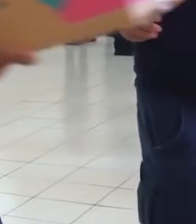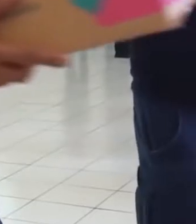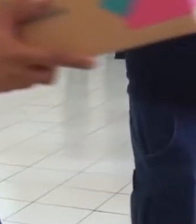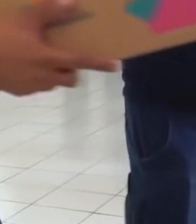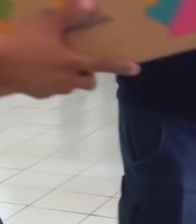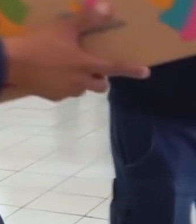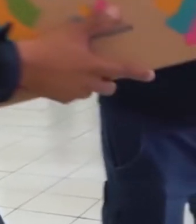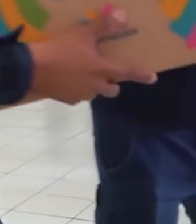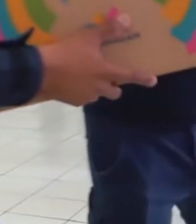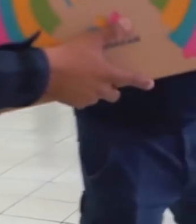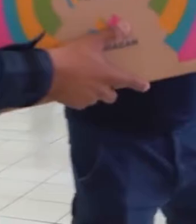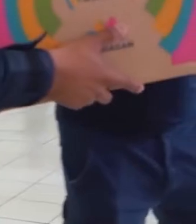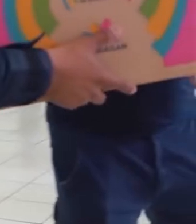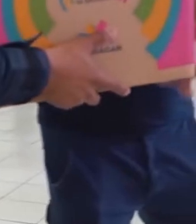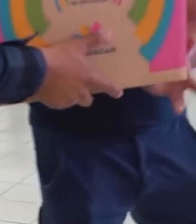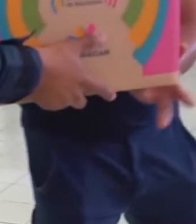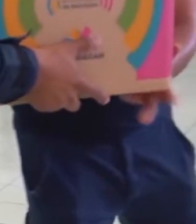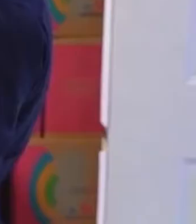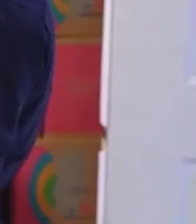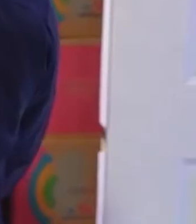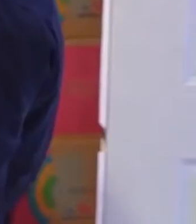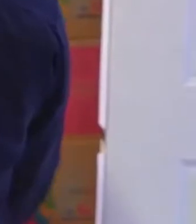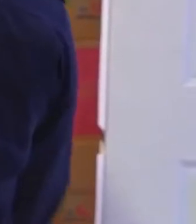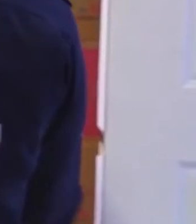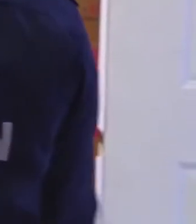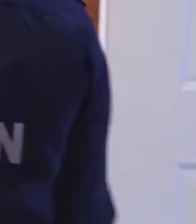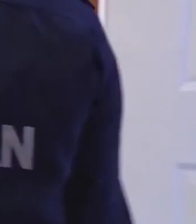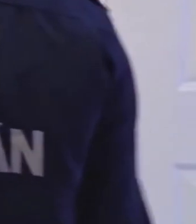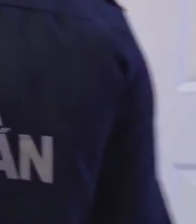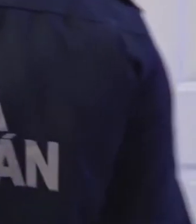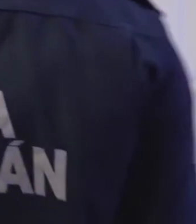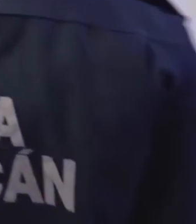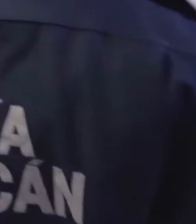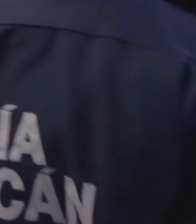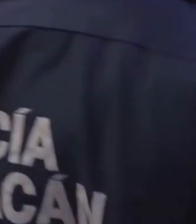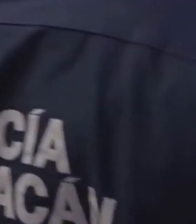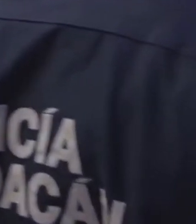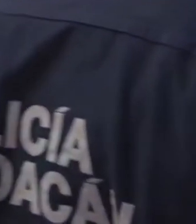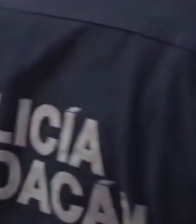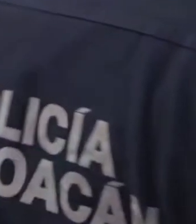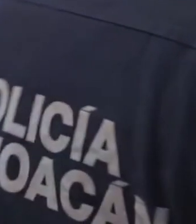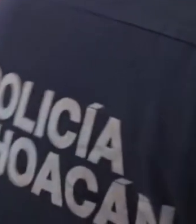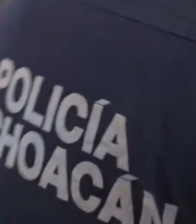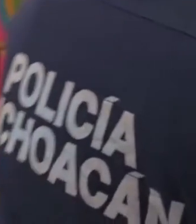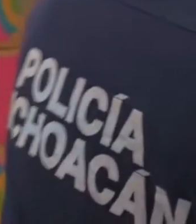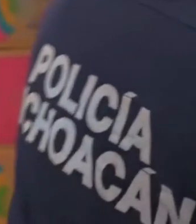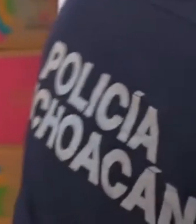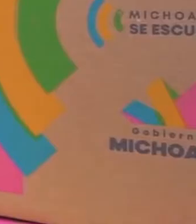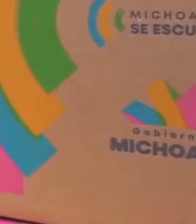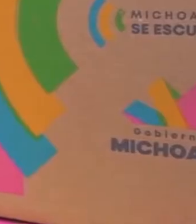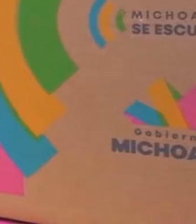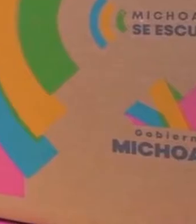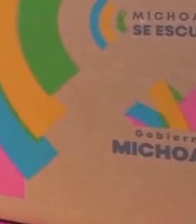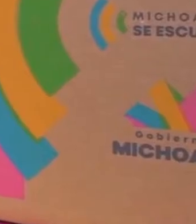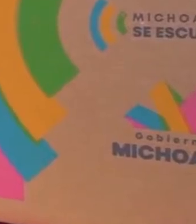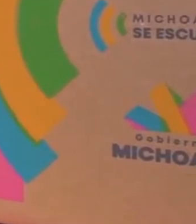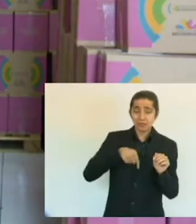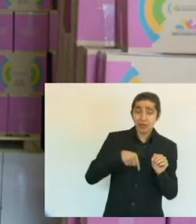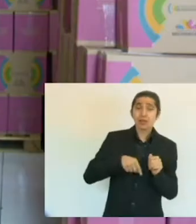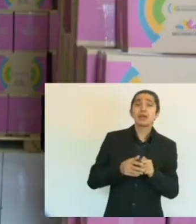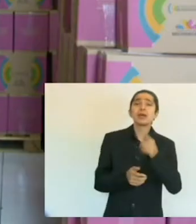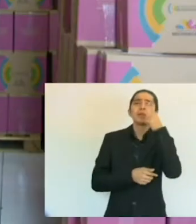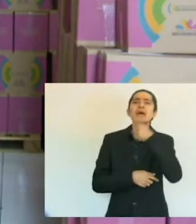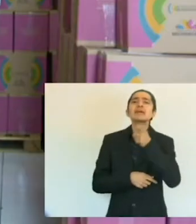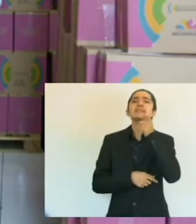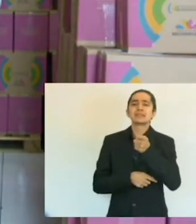en cambio aureoles conejo reconoció que sus propias políticas sociales frente al coronavirus como la entrega de despensas sin patrón